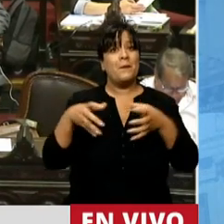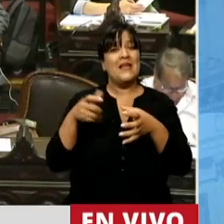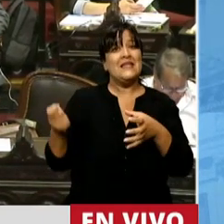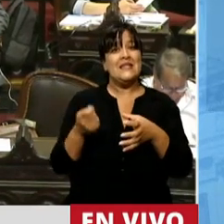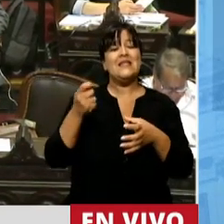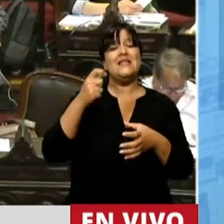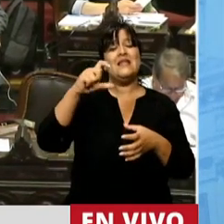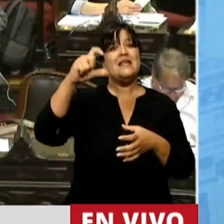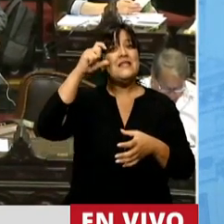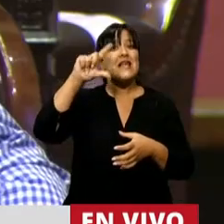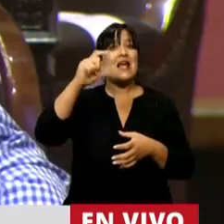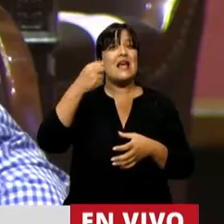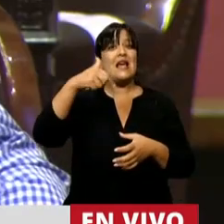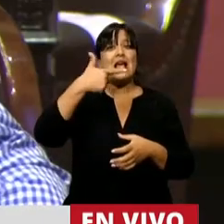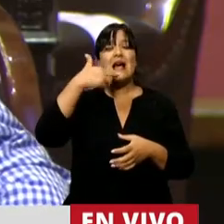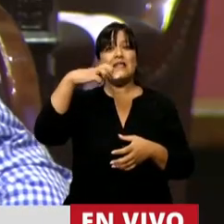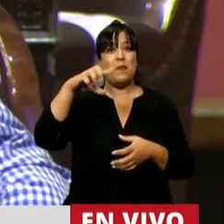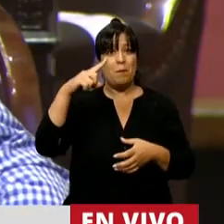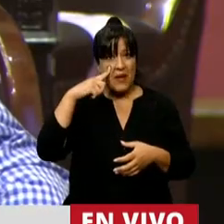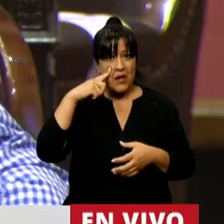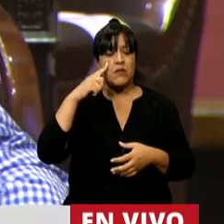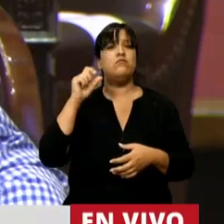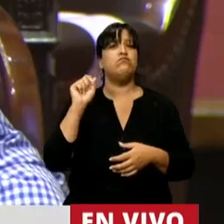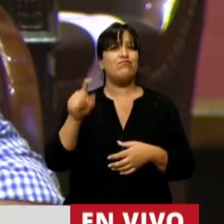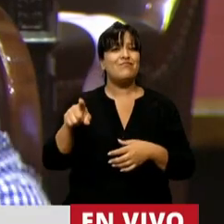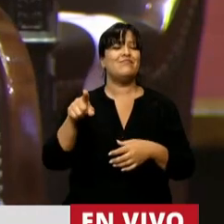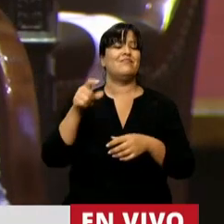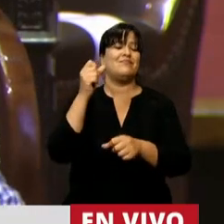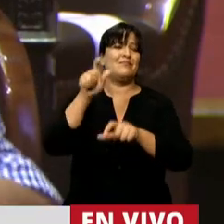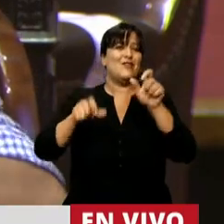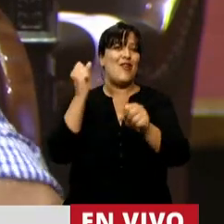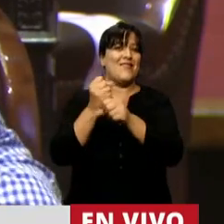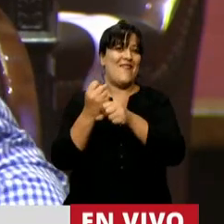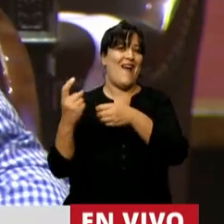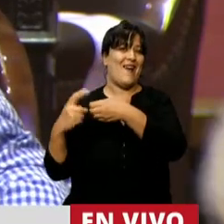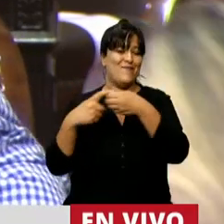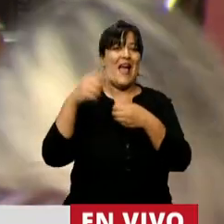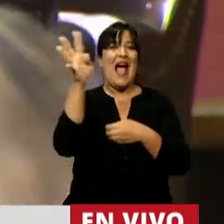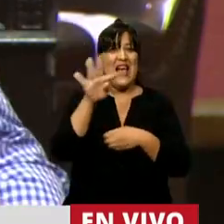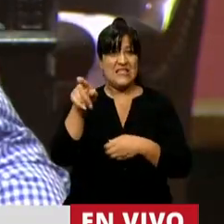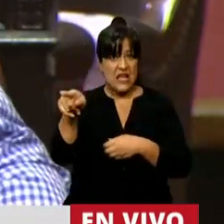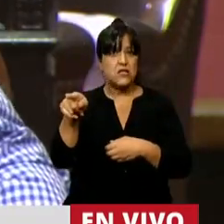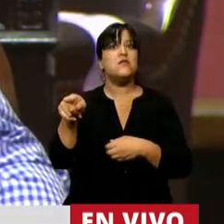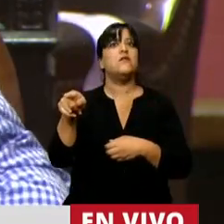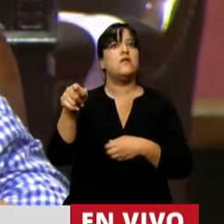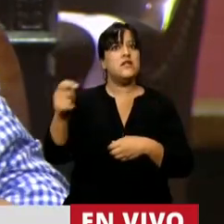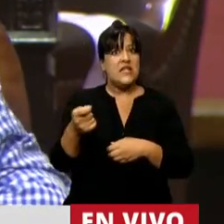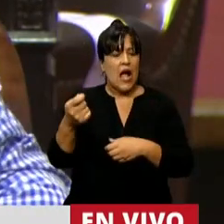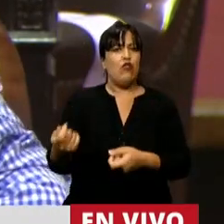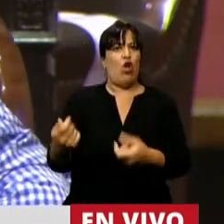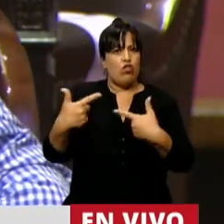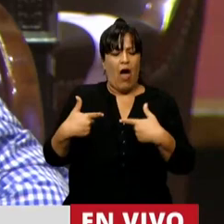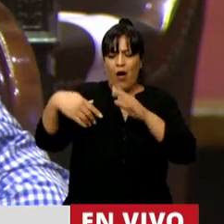SECASPI, una organización hermana que representa a los trabajadores del ANSES, lo ha instruido, ha